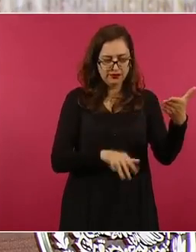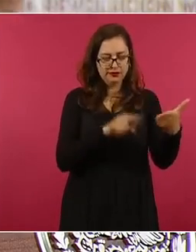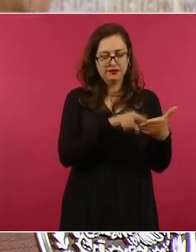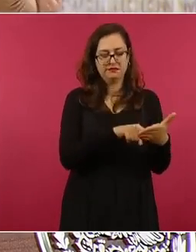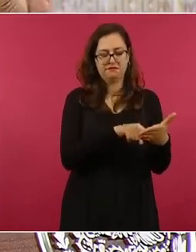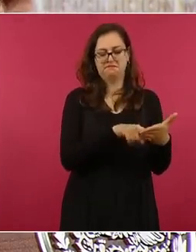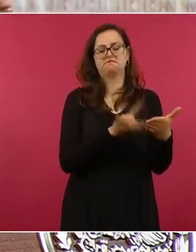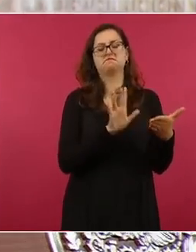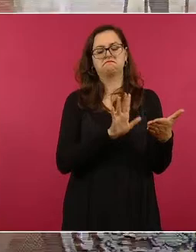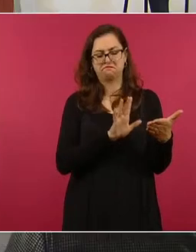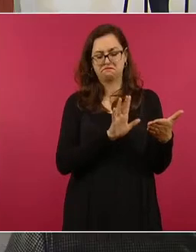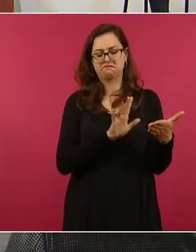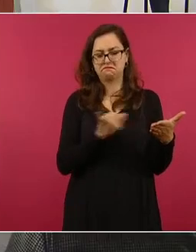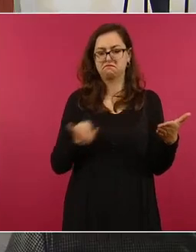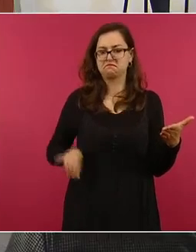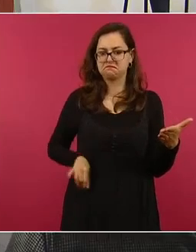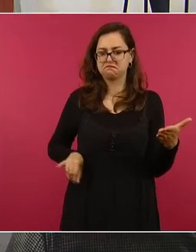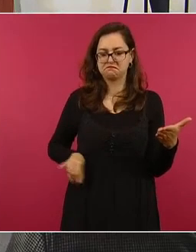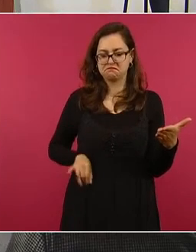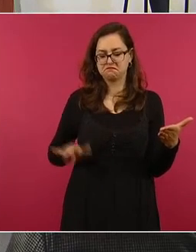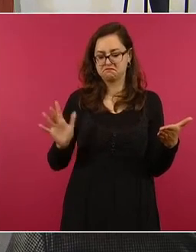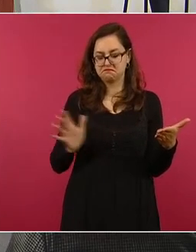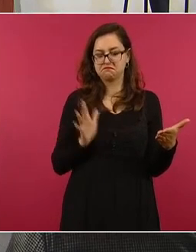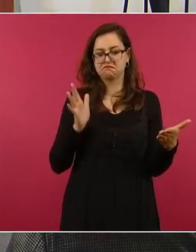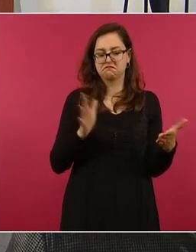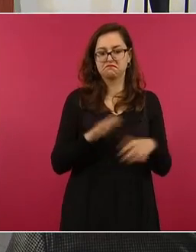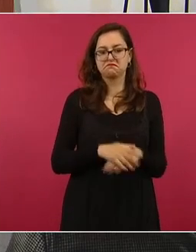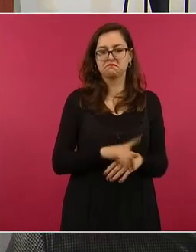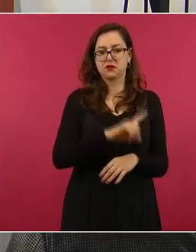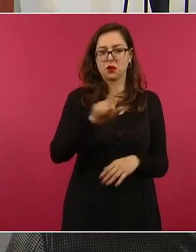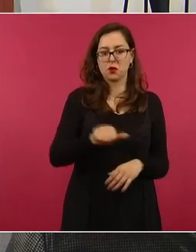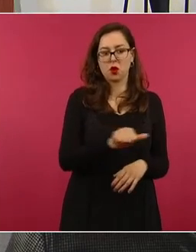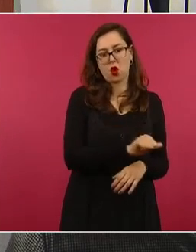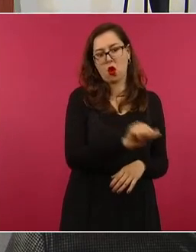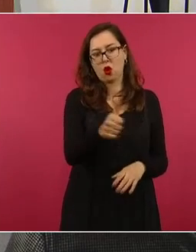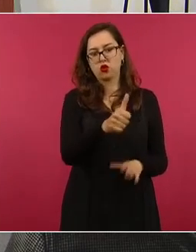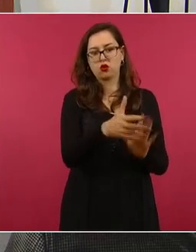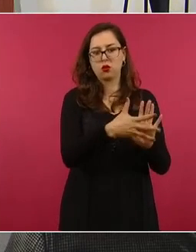Luego lo retoma un articulista, ¿no?